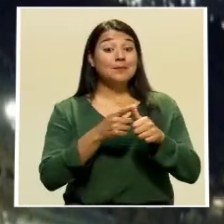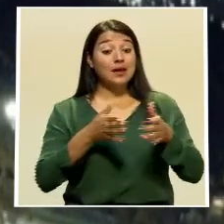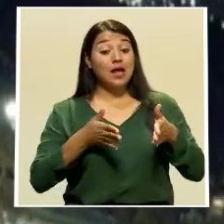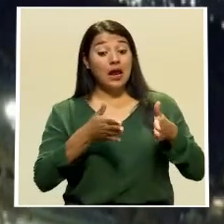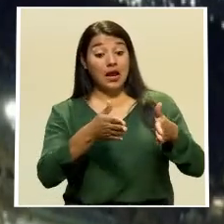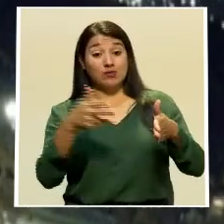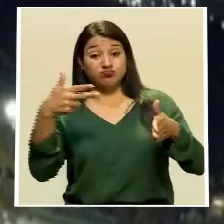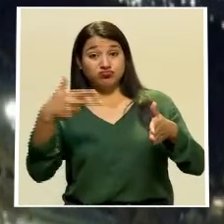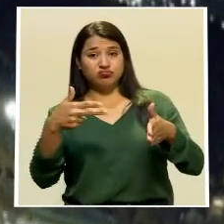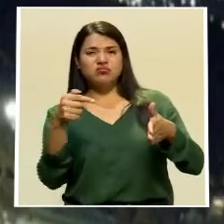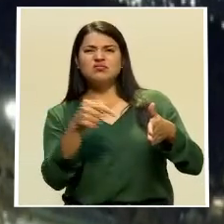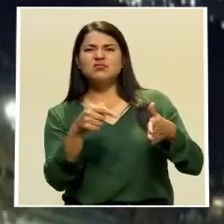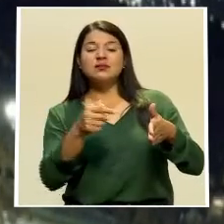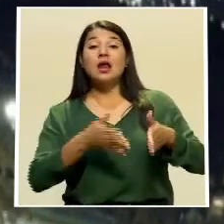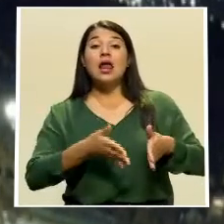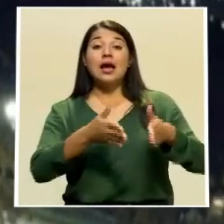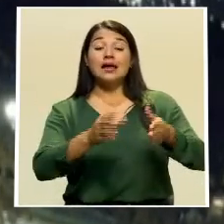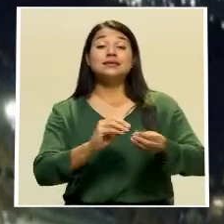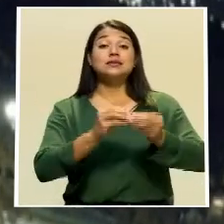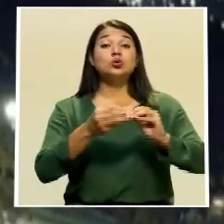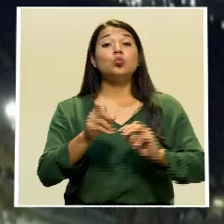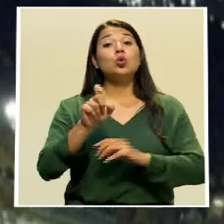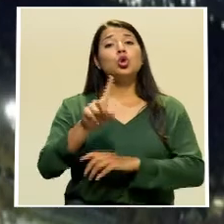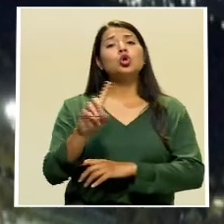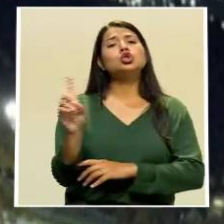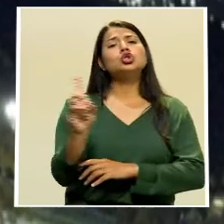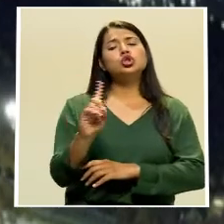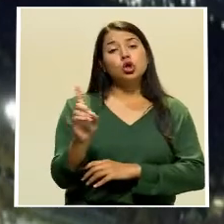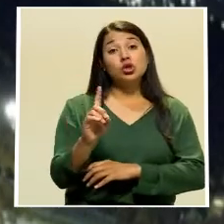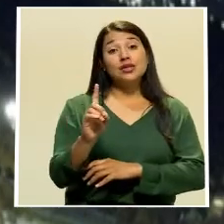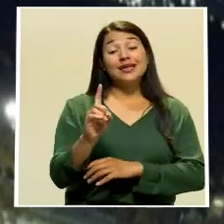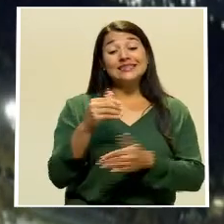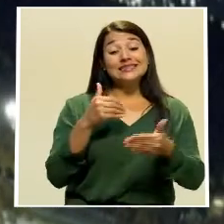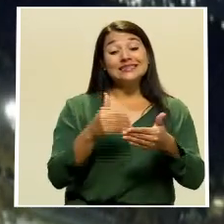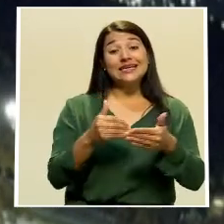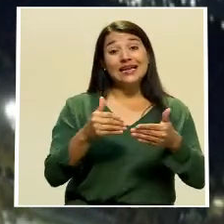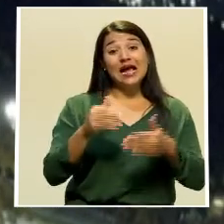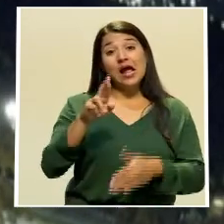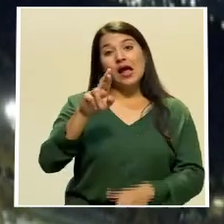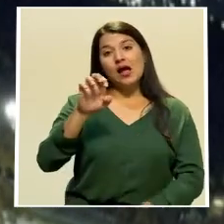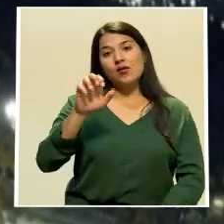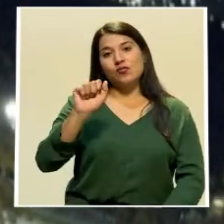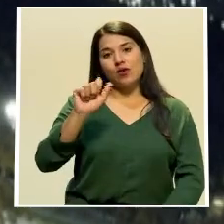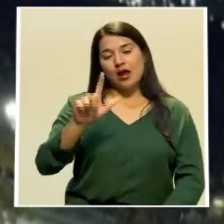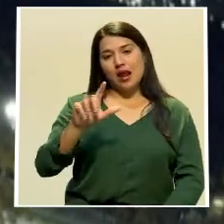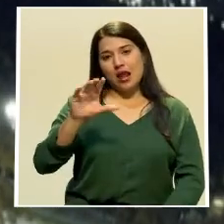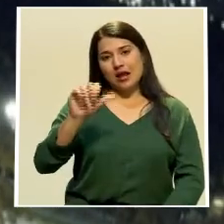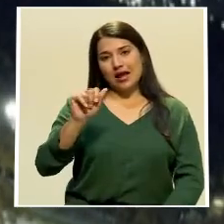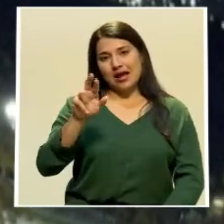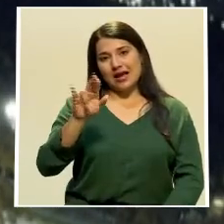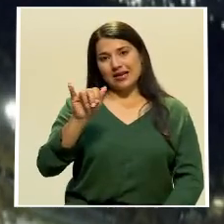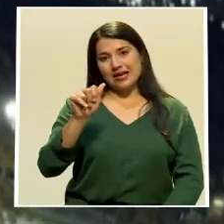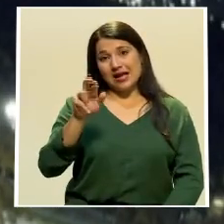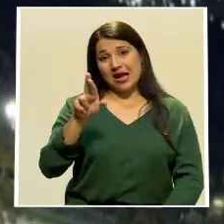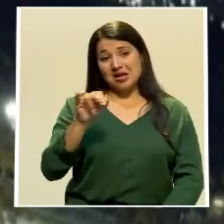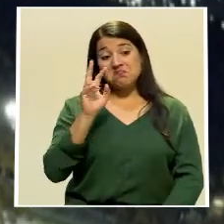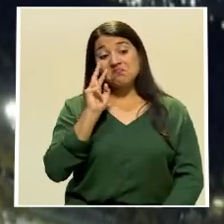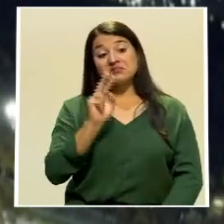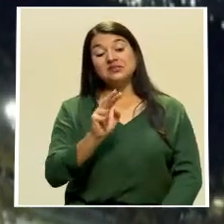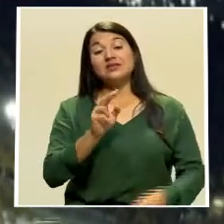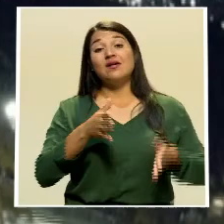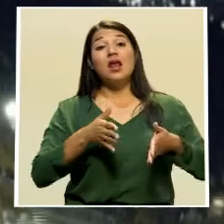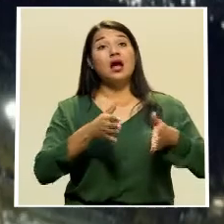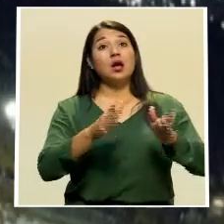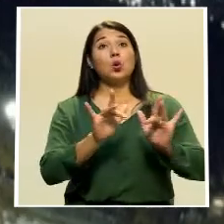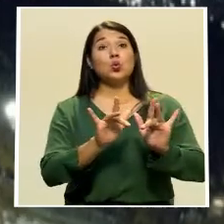estamos viendo corresponde a la Ruta 1, en el sector de Real Cariari, en Heredia. Se ve la carretera